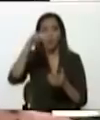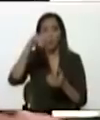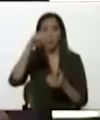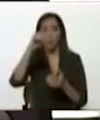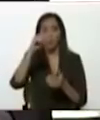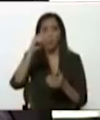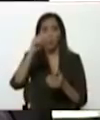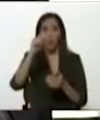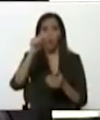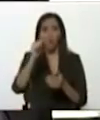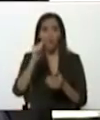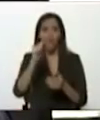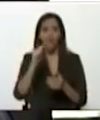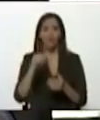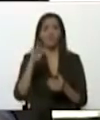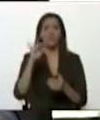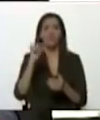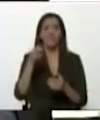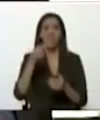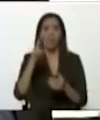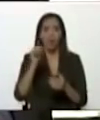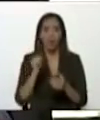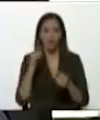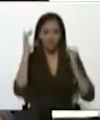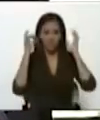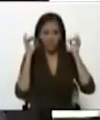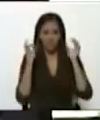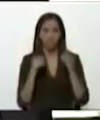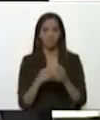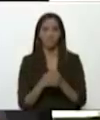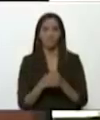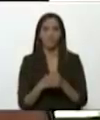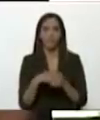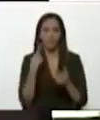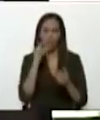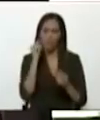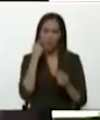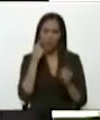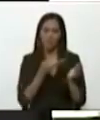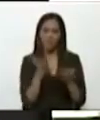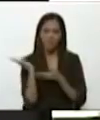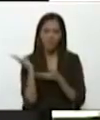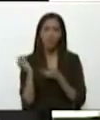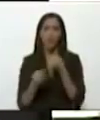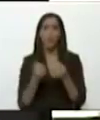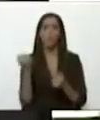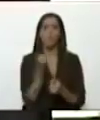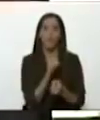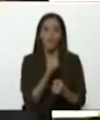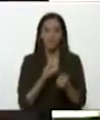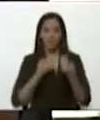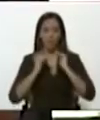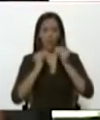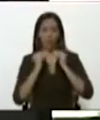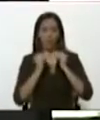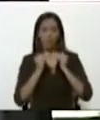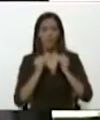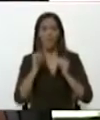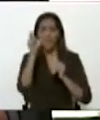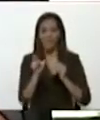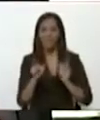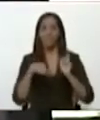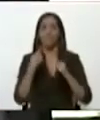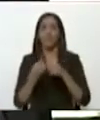Mota Figueroa, que es el hermano de Mata Figueroa. Pero vamos a ver este video de Pat Robertson un poco para que ustedes se den cuenta cómo asesinan primero moralmente a la gente y después quieren